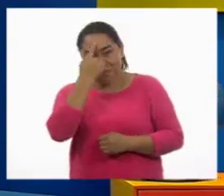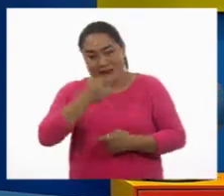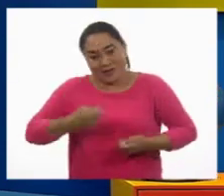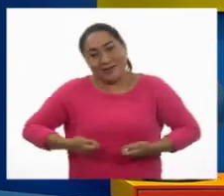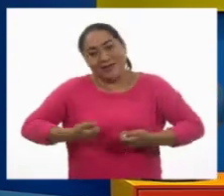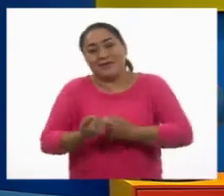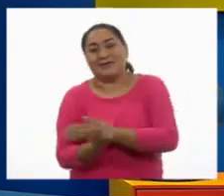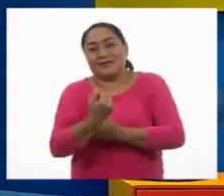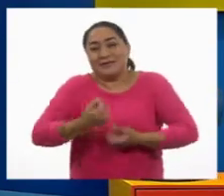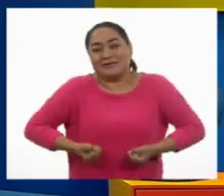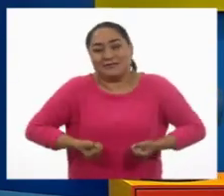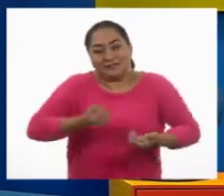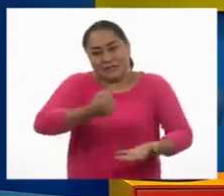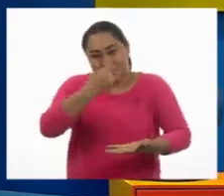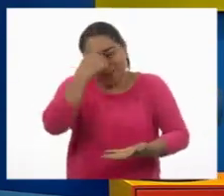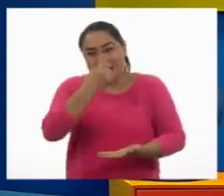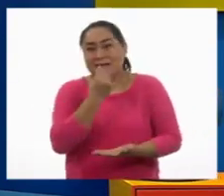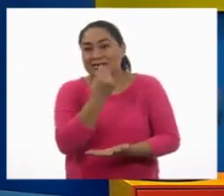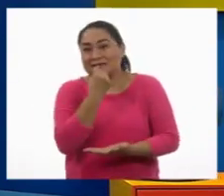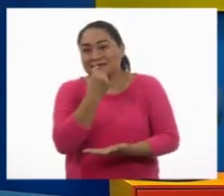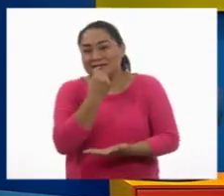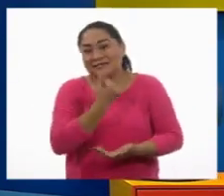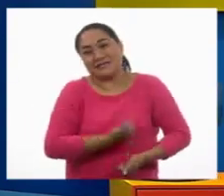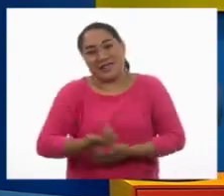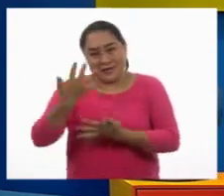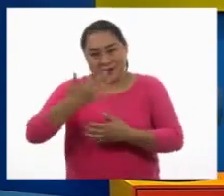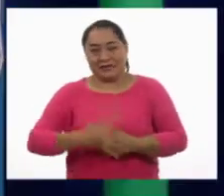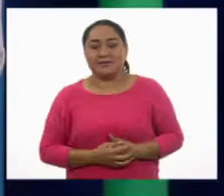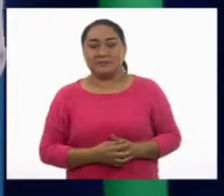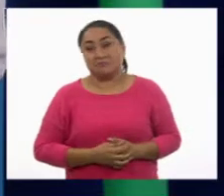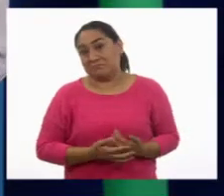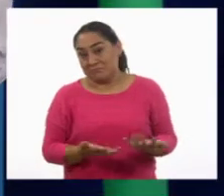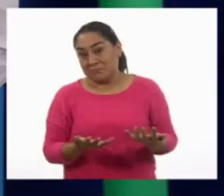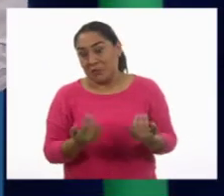trabajadores o la bolsa que se lleva de comida a otro lado, ¿no?